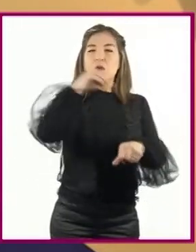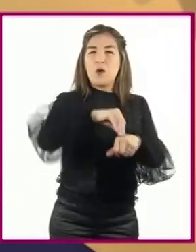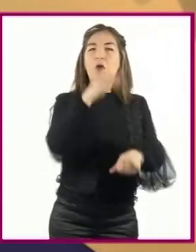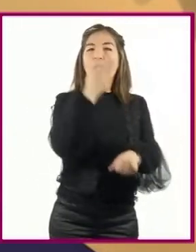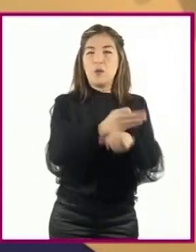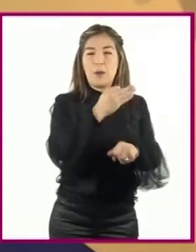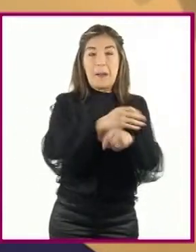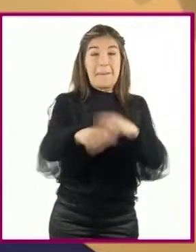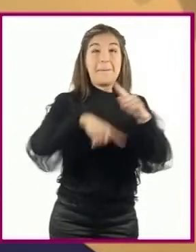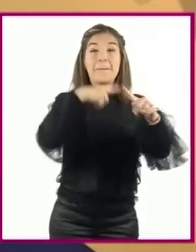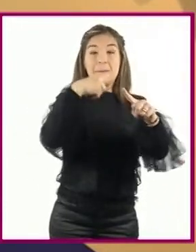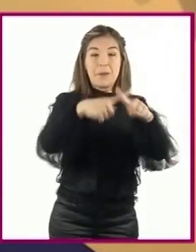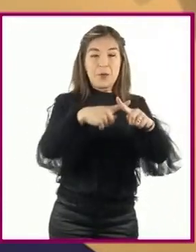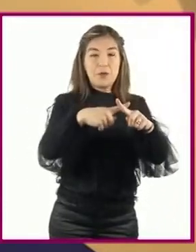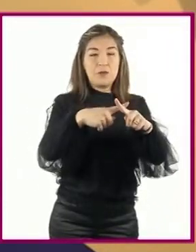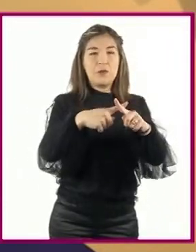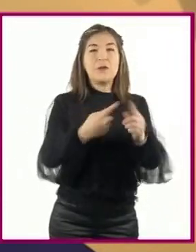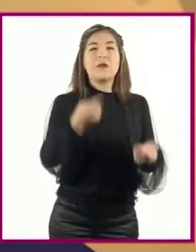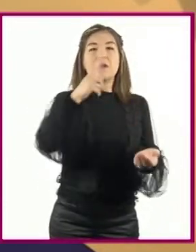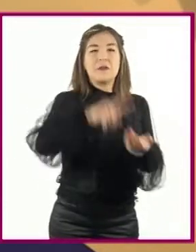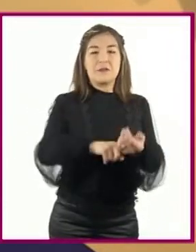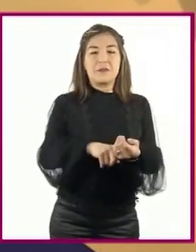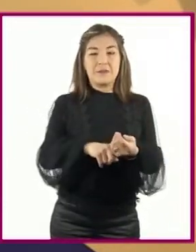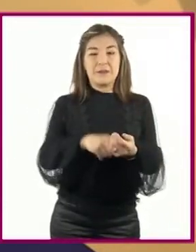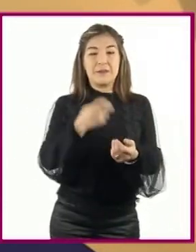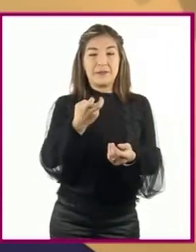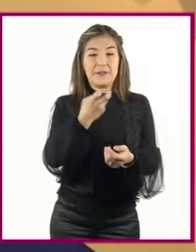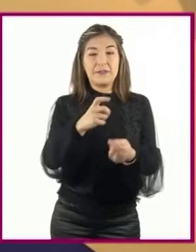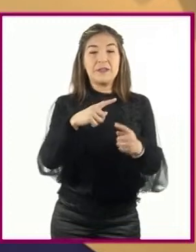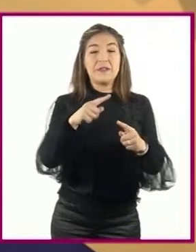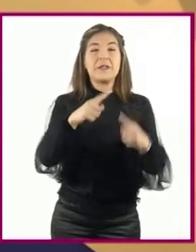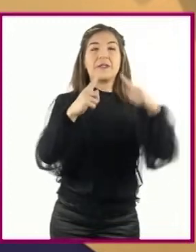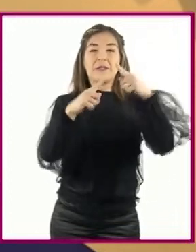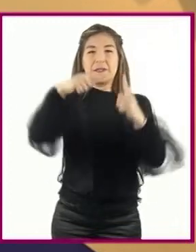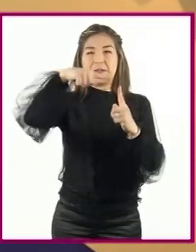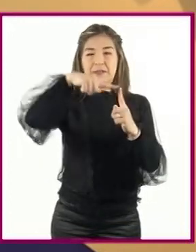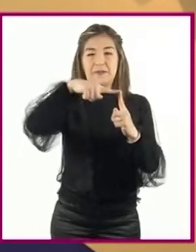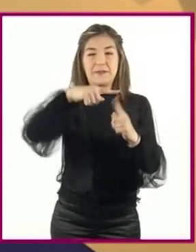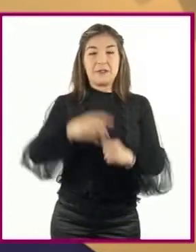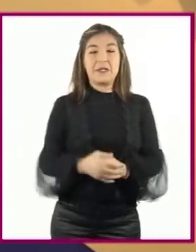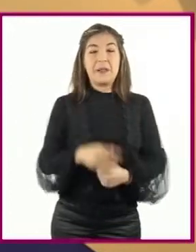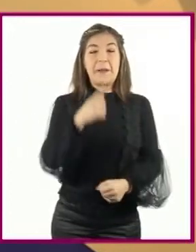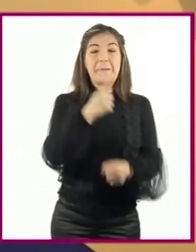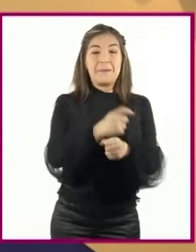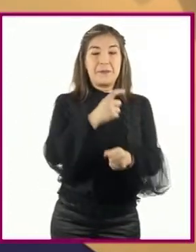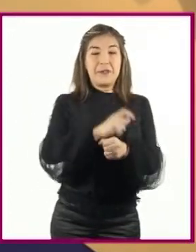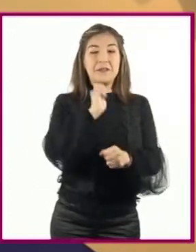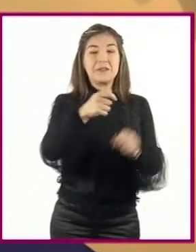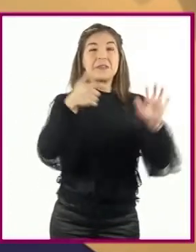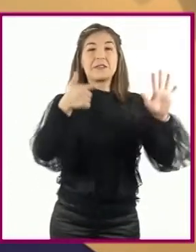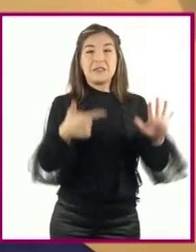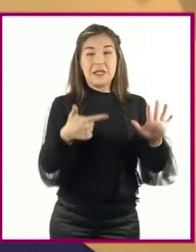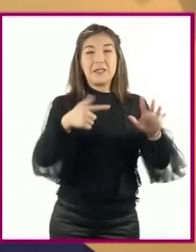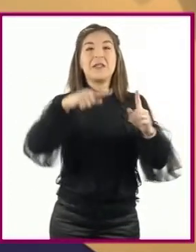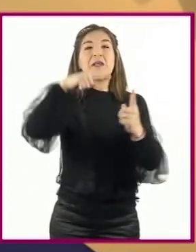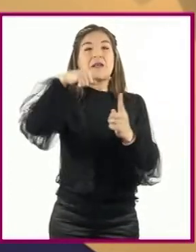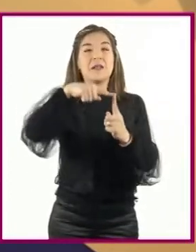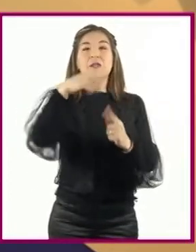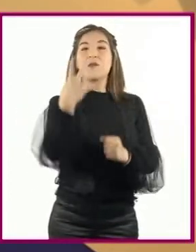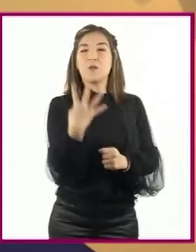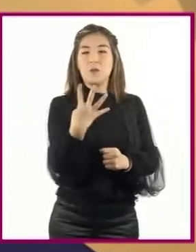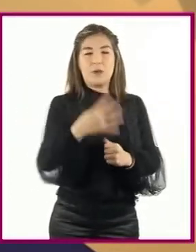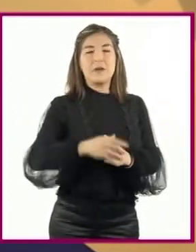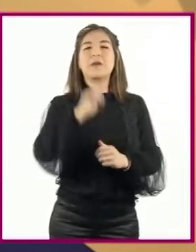relación multiplicativa entre los elementos de la división. Sea la primera división 7 entre 4, es